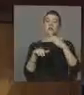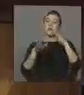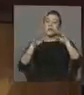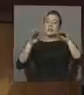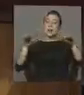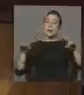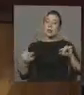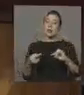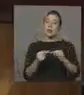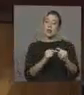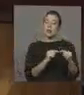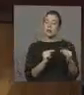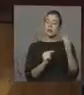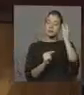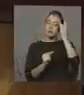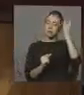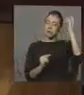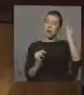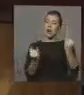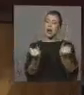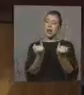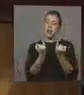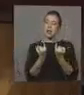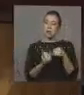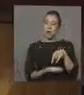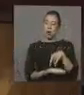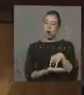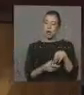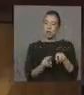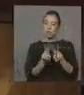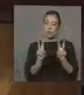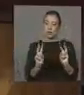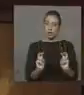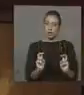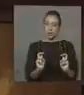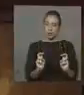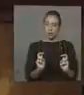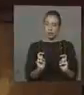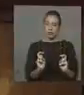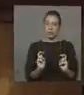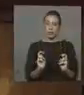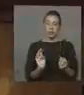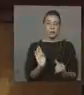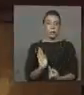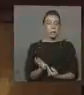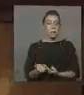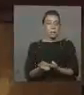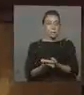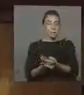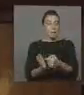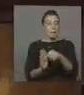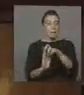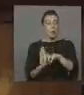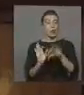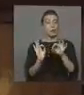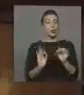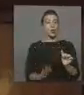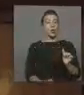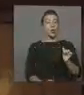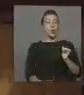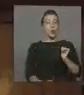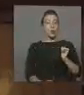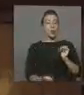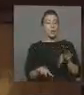la discusión madura e informada en el Congreso sobre este tema. Con la presentación del proyecto se ha dado cumplimiento a